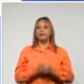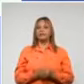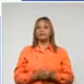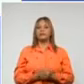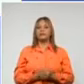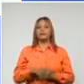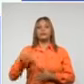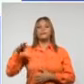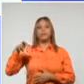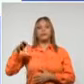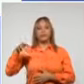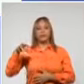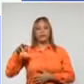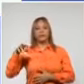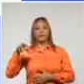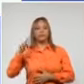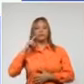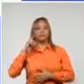Pinar del Río,